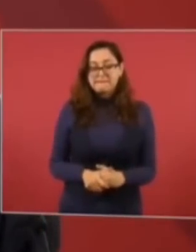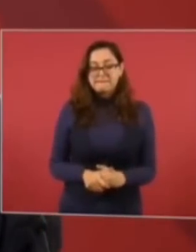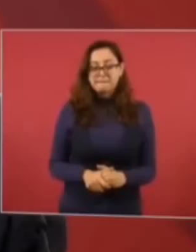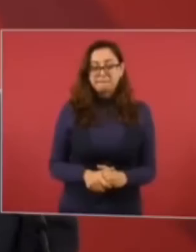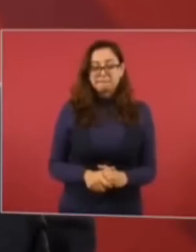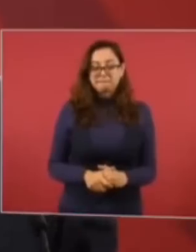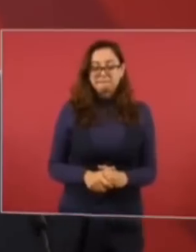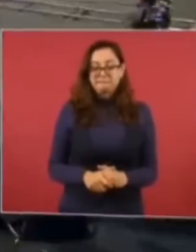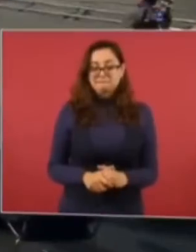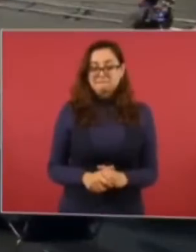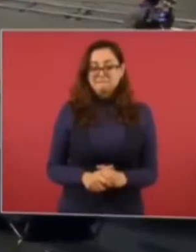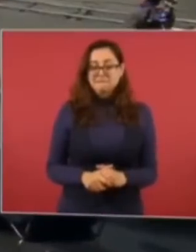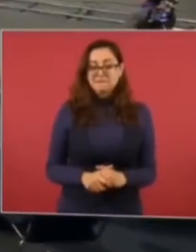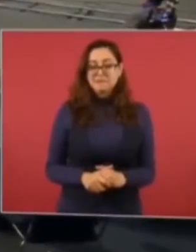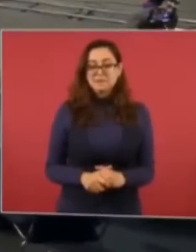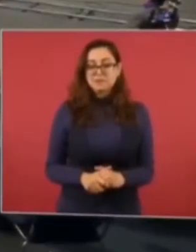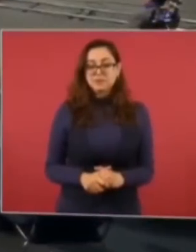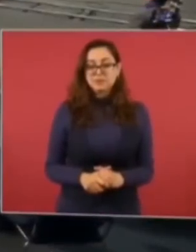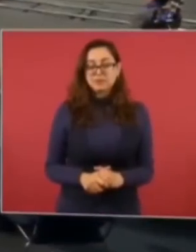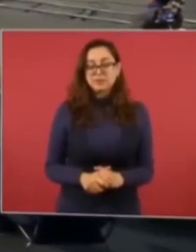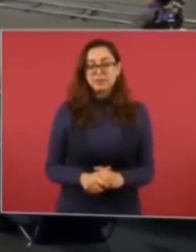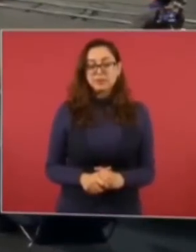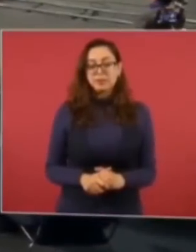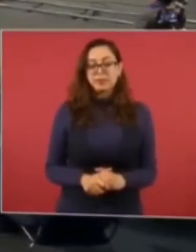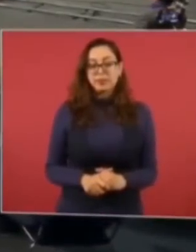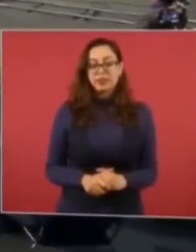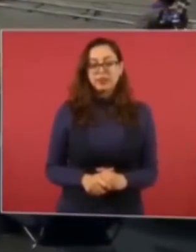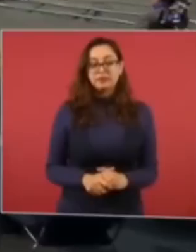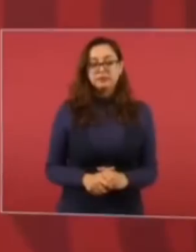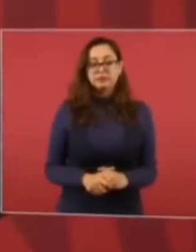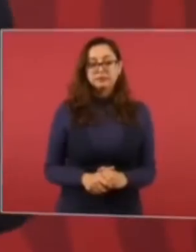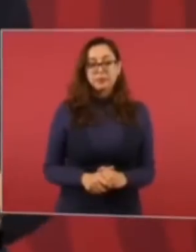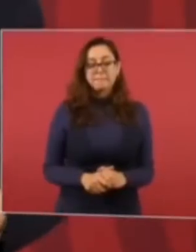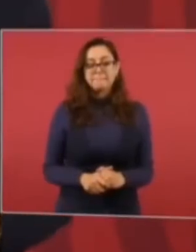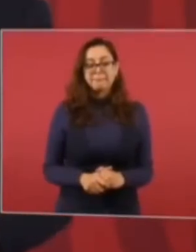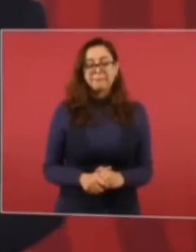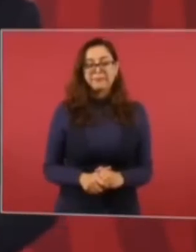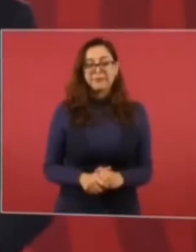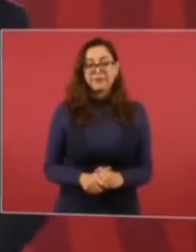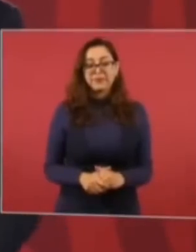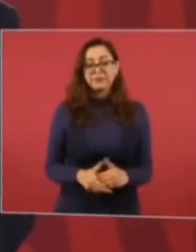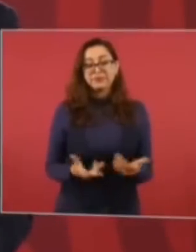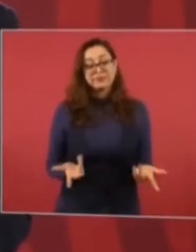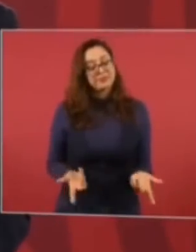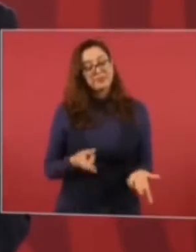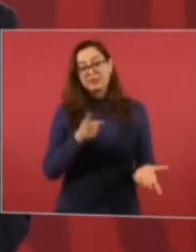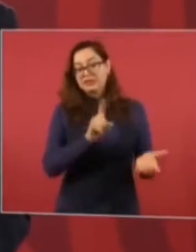hable hable presidente Échele este intereses